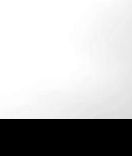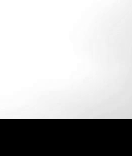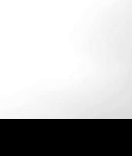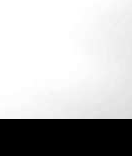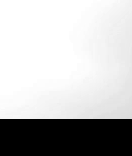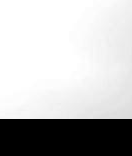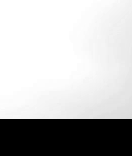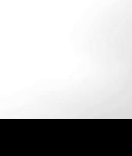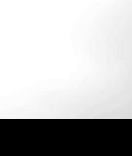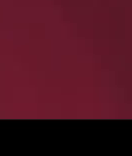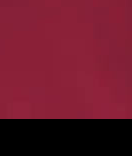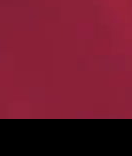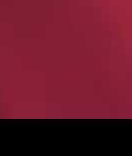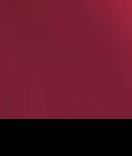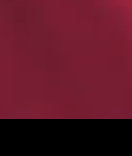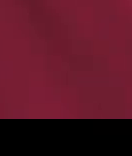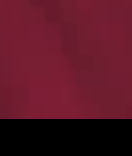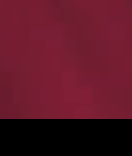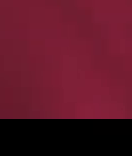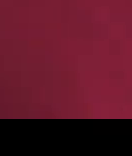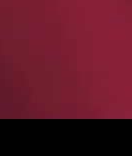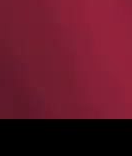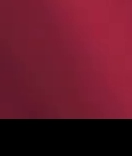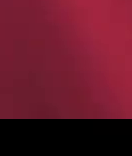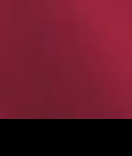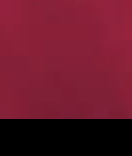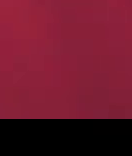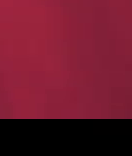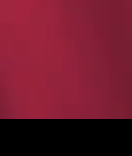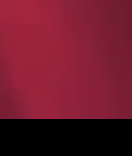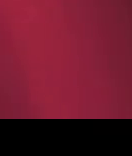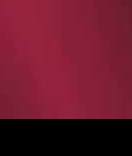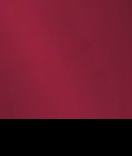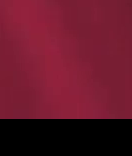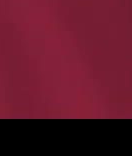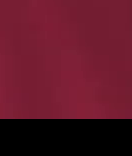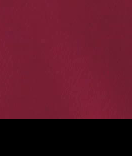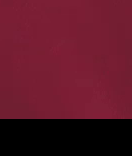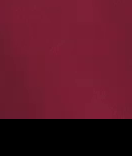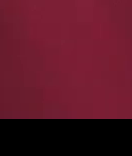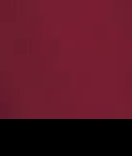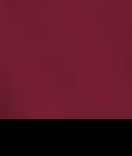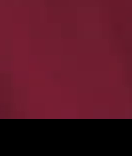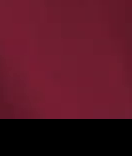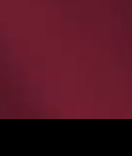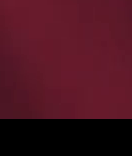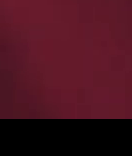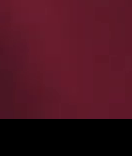Gobierno de México.